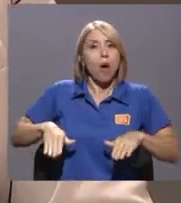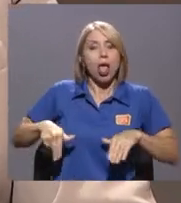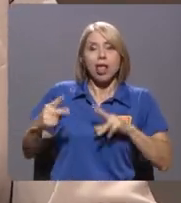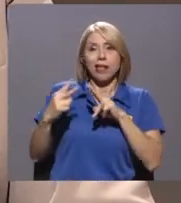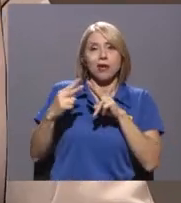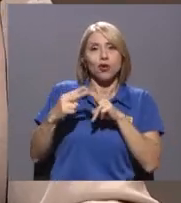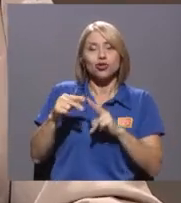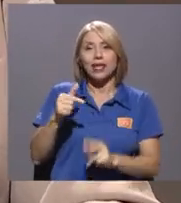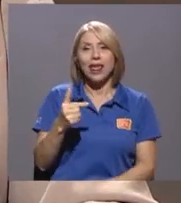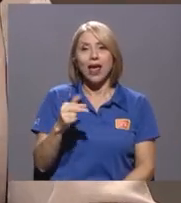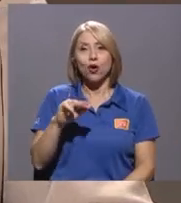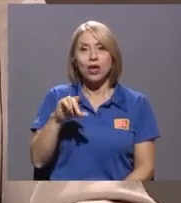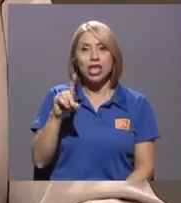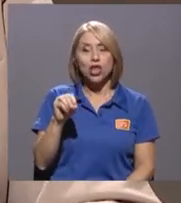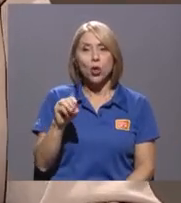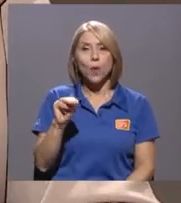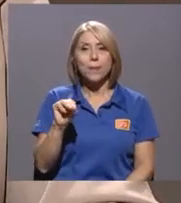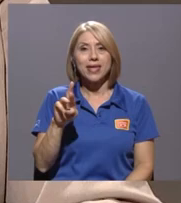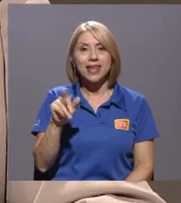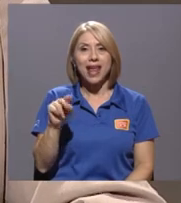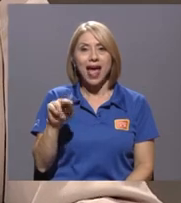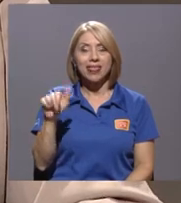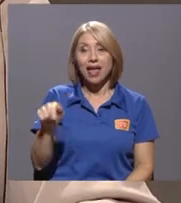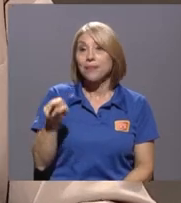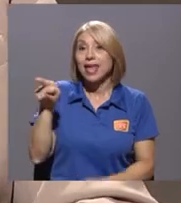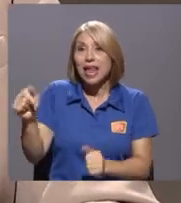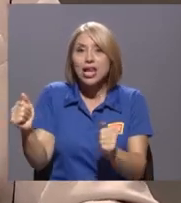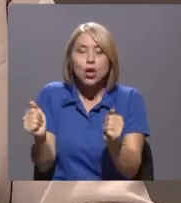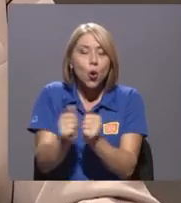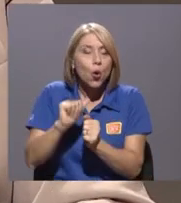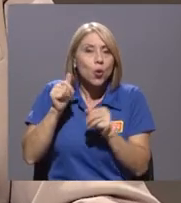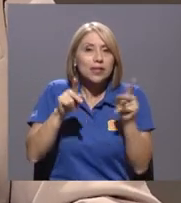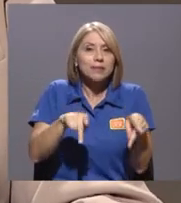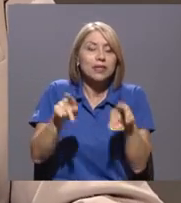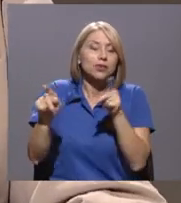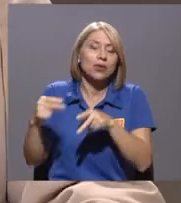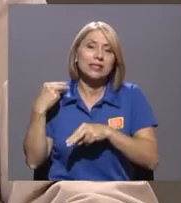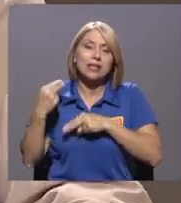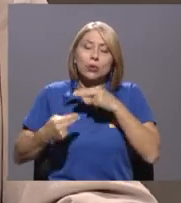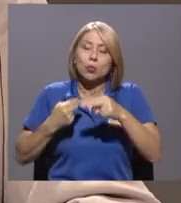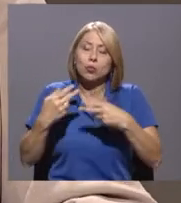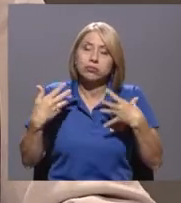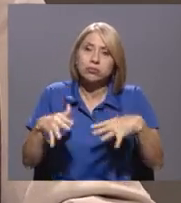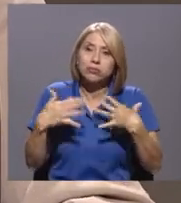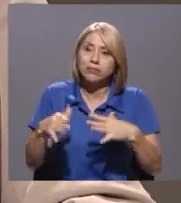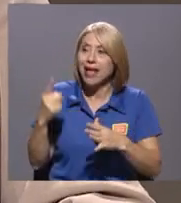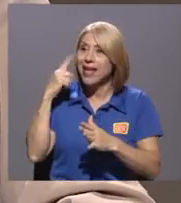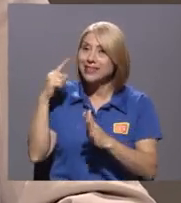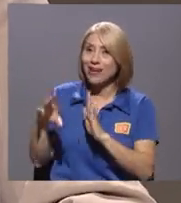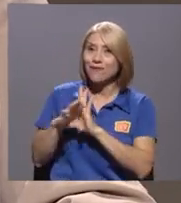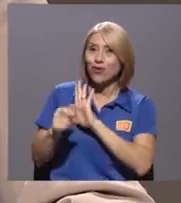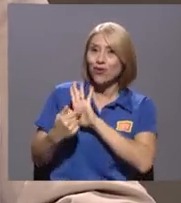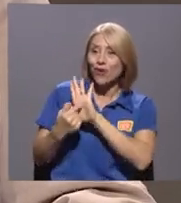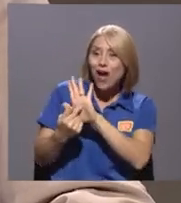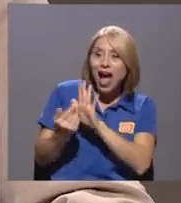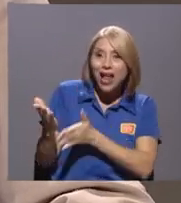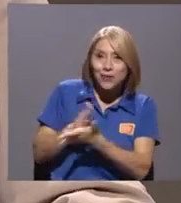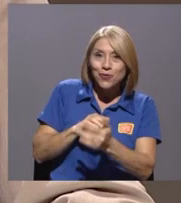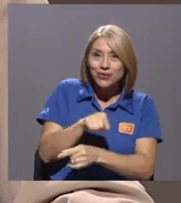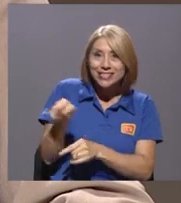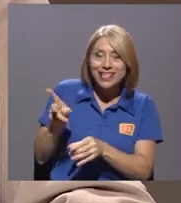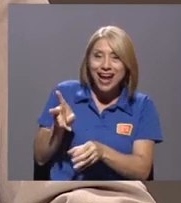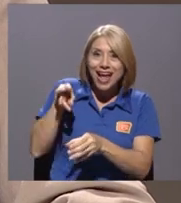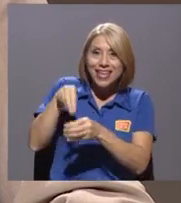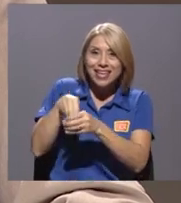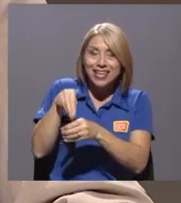a través de todo su legado junto con otra gente extraordinaria que algunos que están en esta foto que van frenando los trabajos tienen una